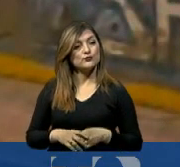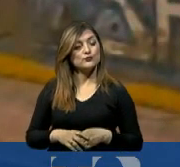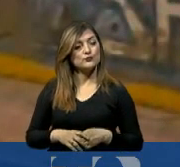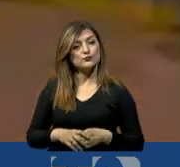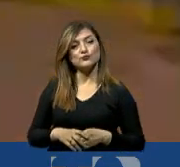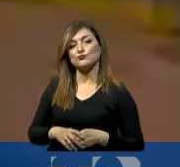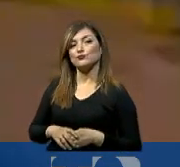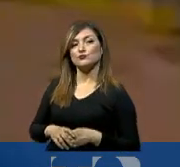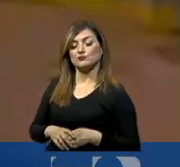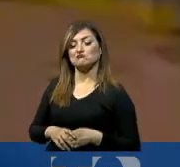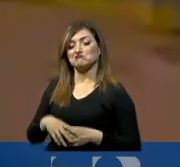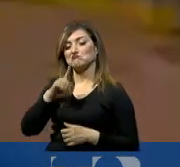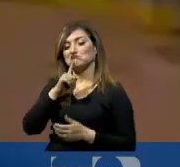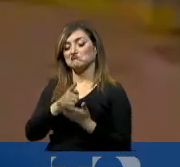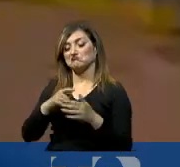Se sigue desgranando.